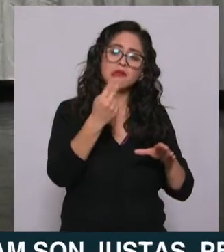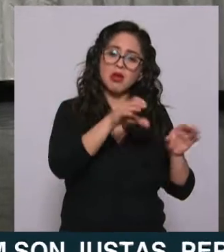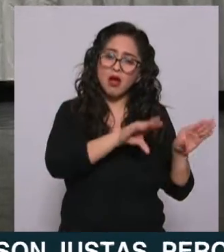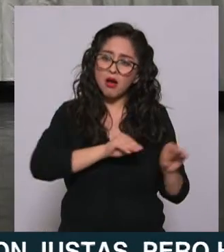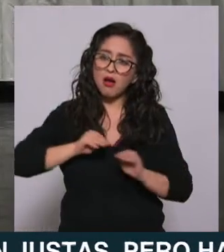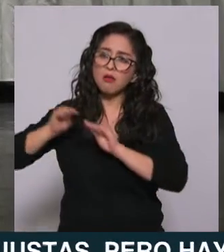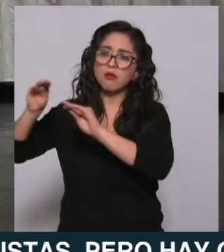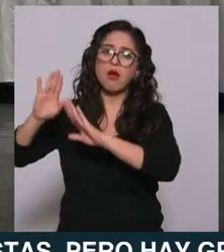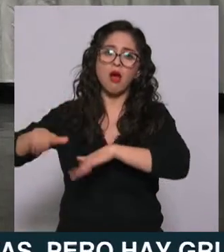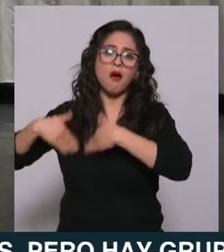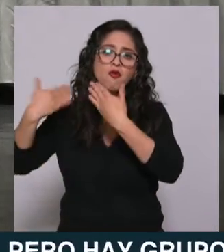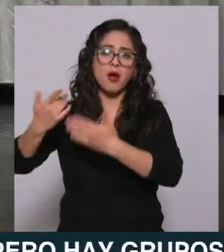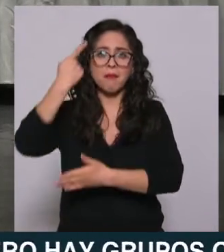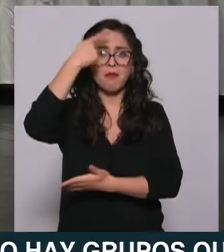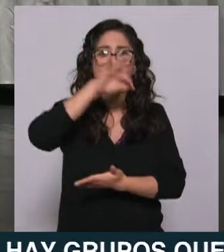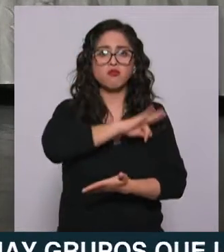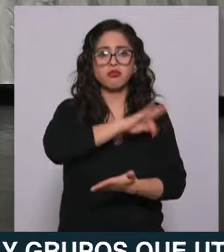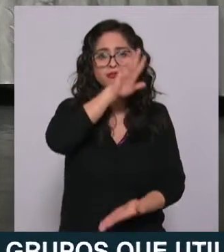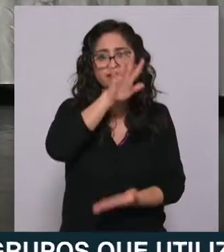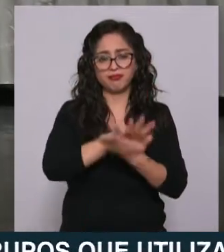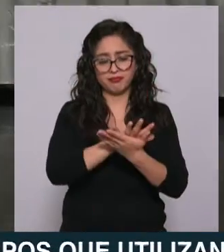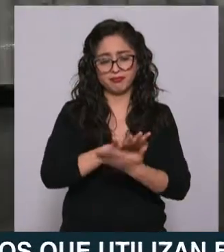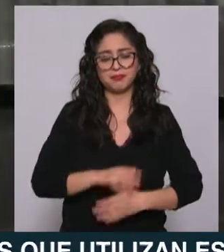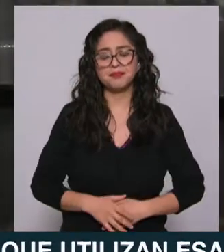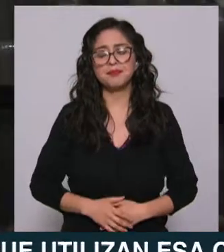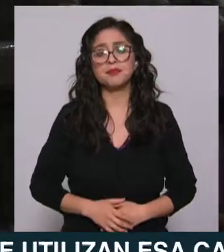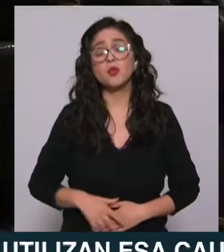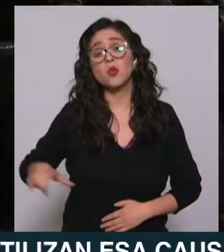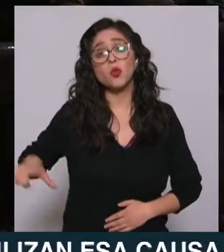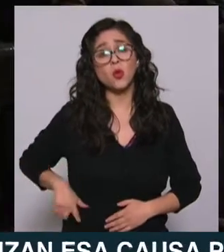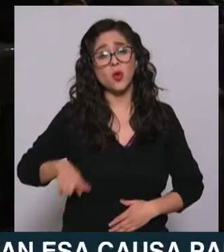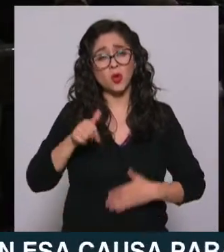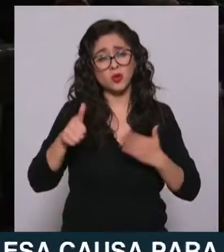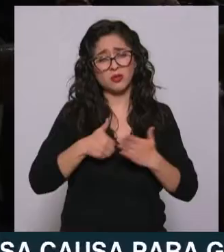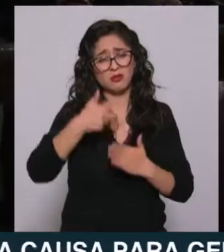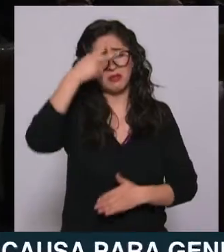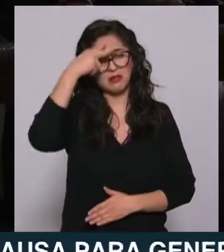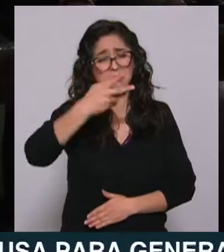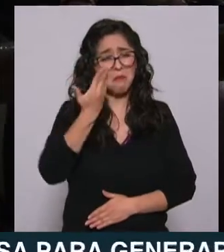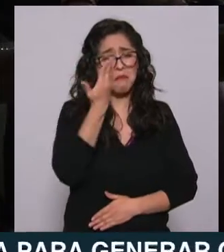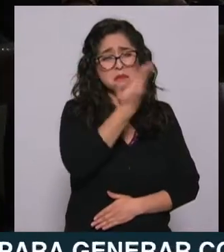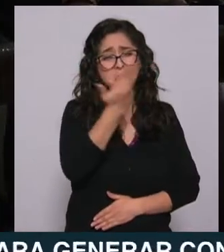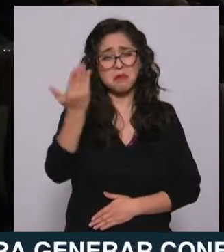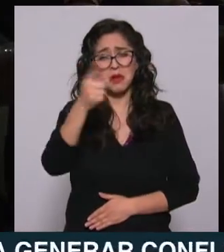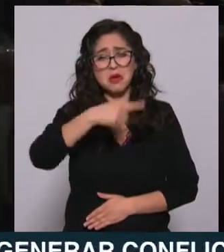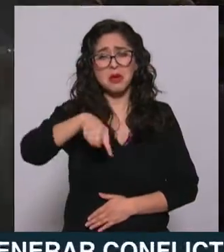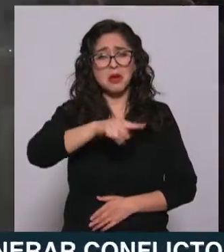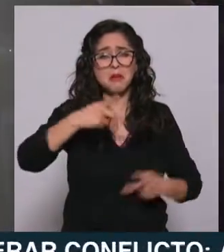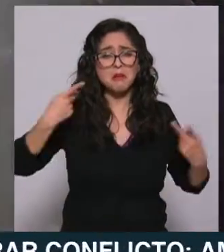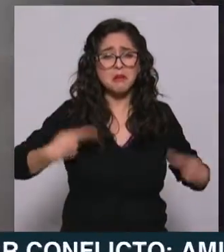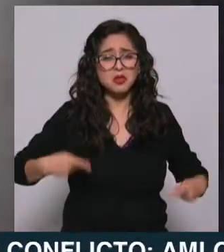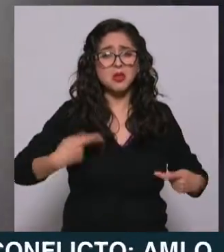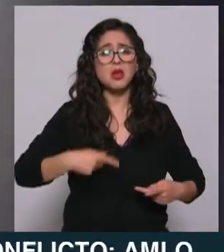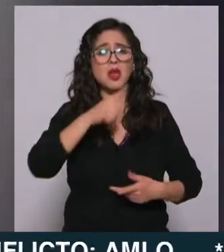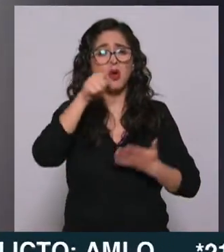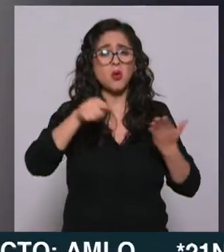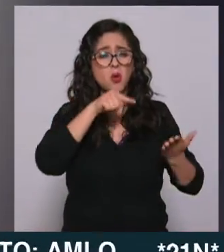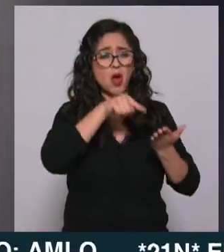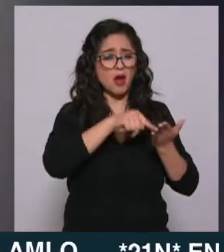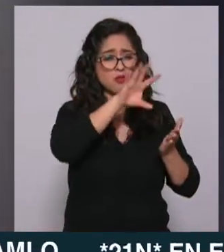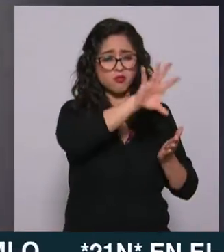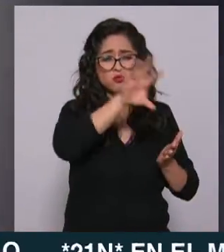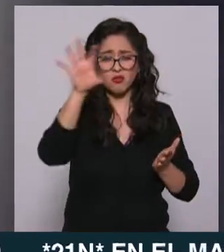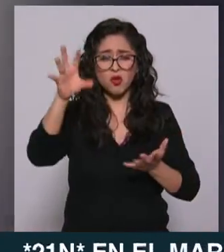El gobierno de la Ciudad de México pidió a los locatarios acelerar el proceso de liberación de los locales siniestrados en la nave